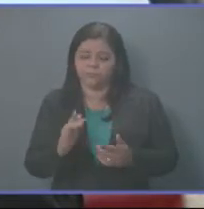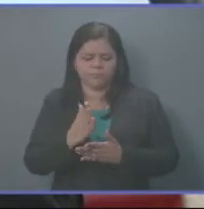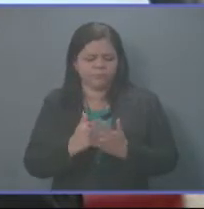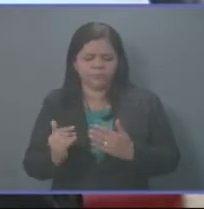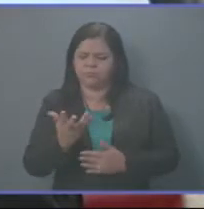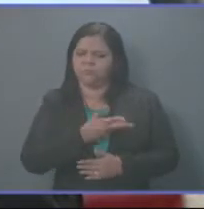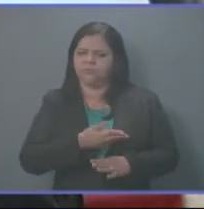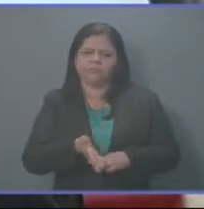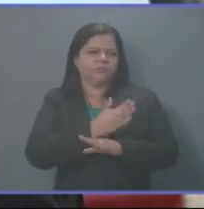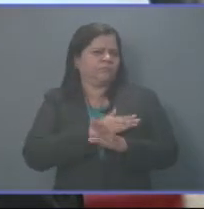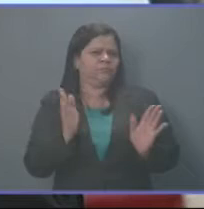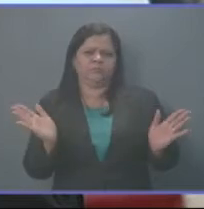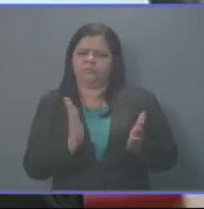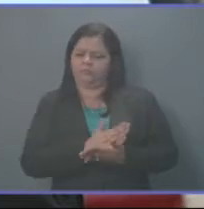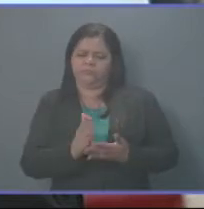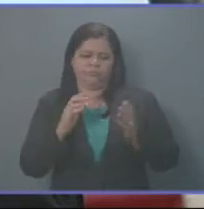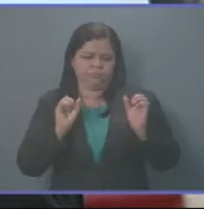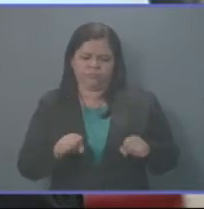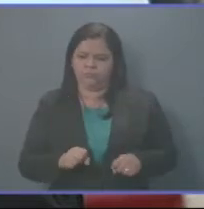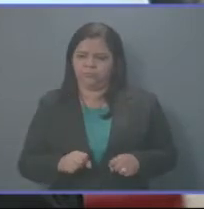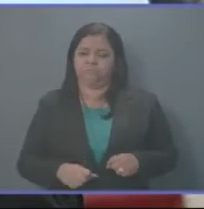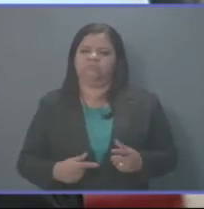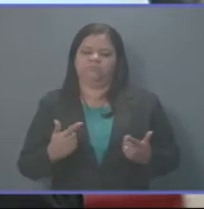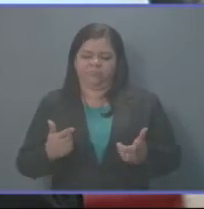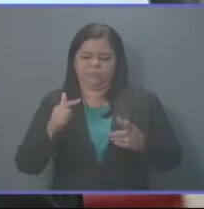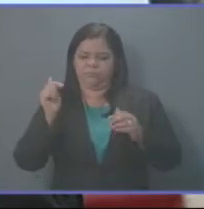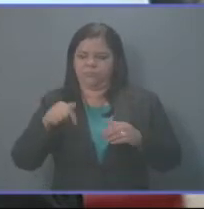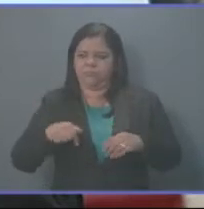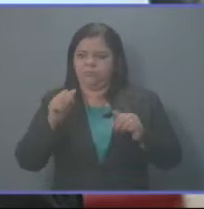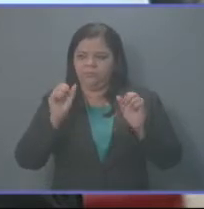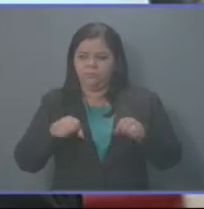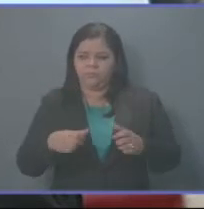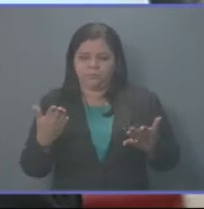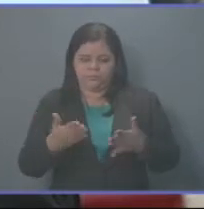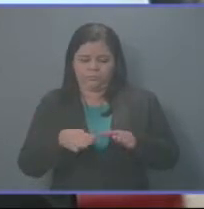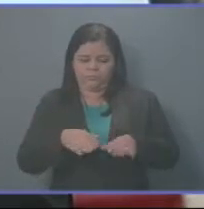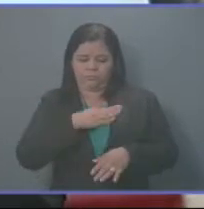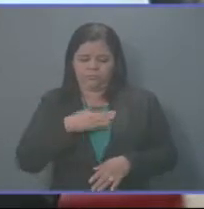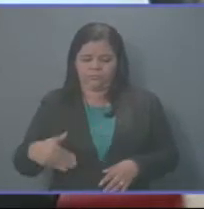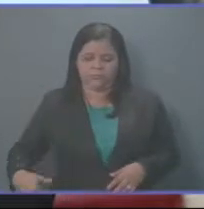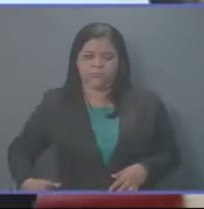pudieron hacer antes, mucho menos lo van a poder hacer ahora. Gracias, presidente.